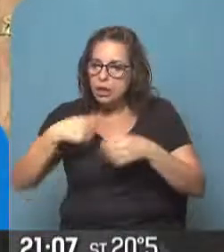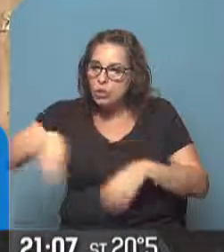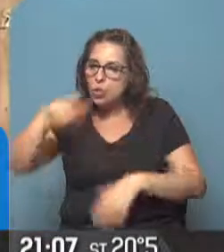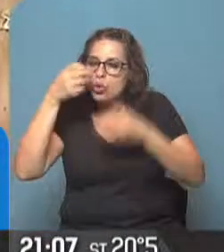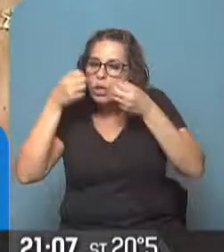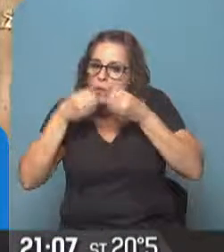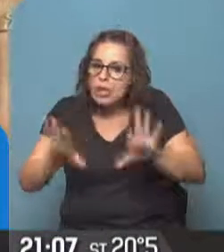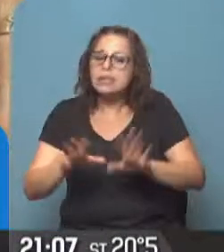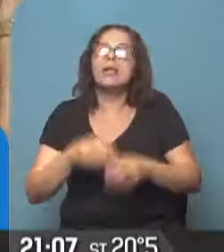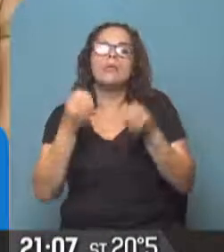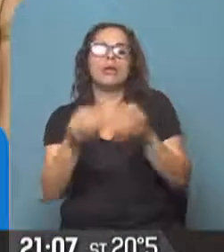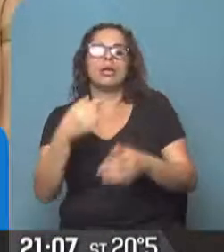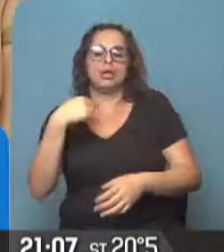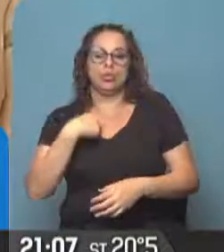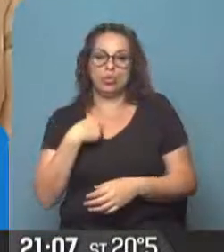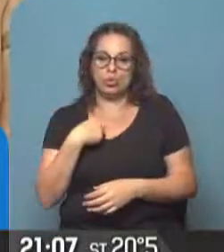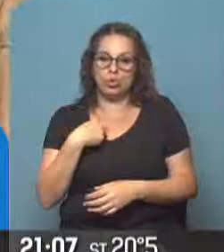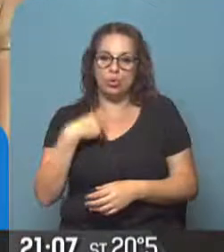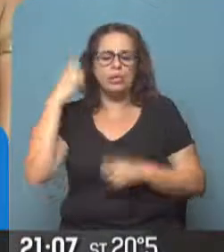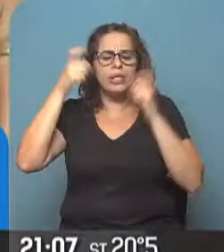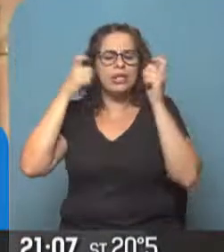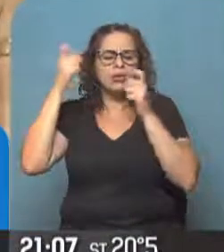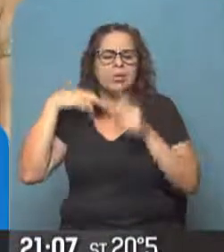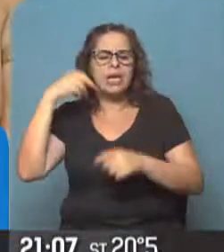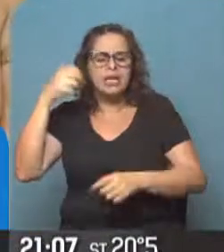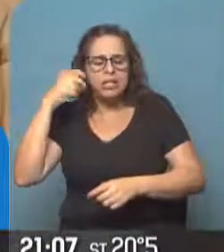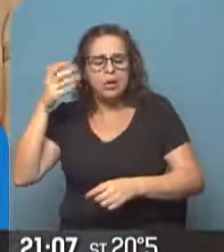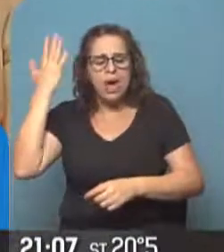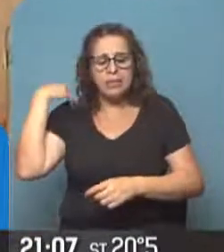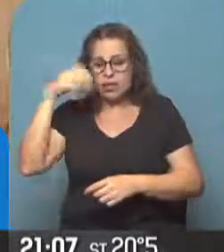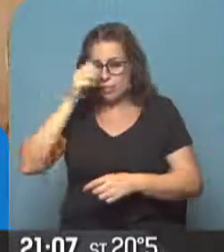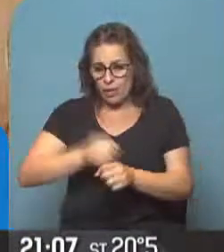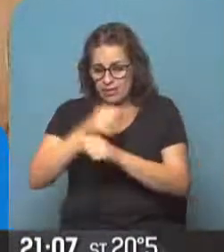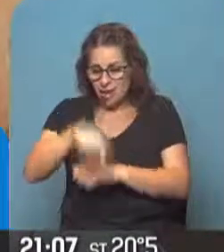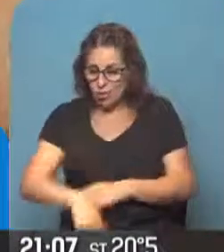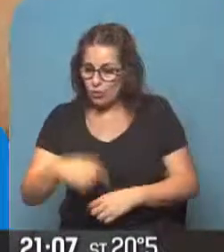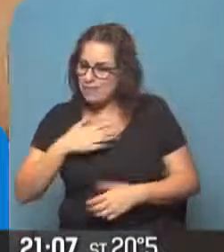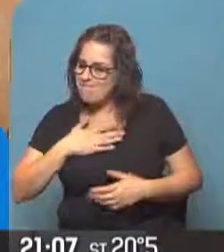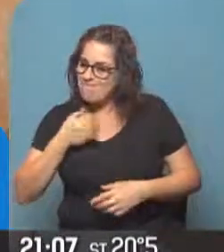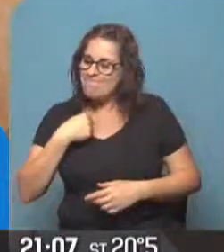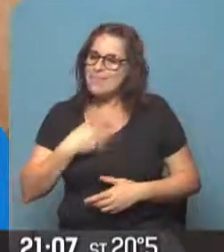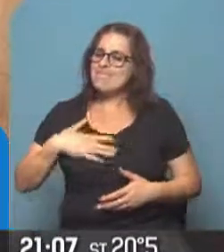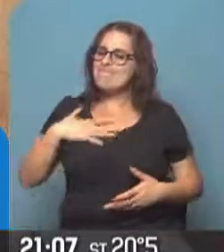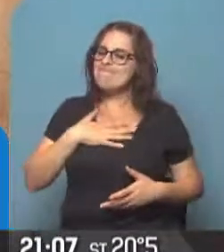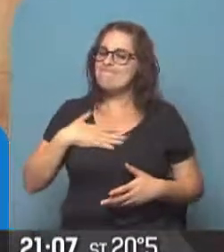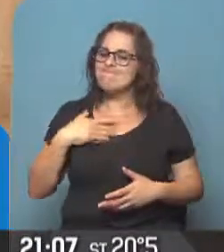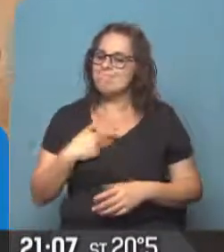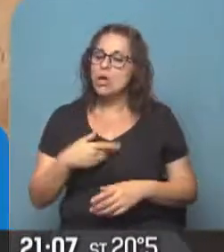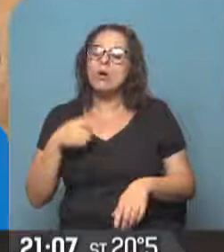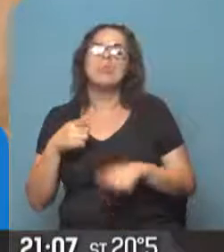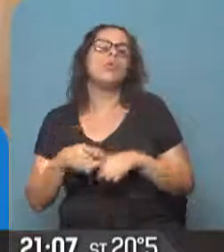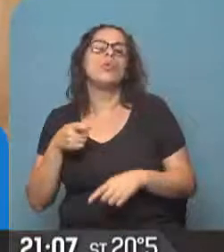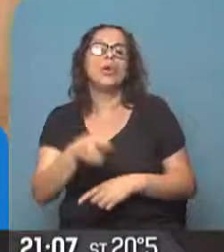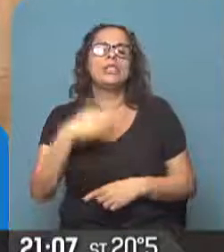todo, porque yo vengo soñando con él desde el domingo. No estaba contenta con el juicio de mi